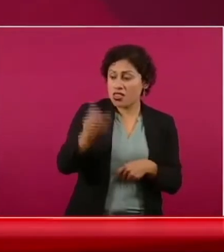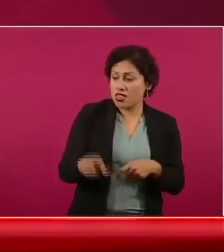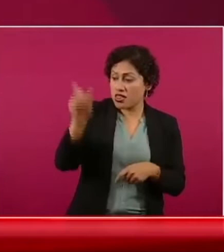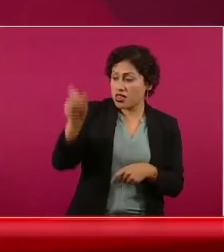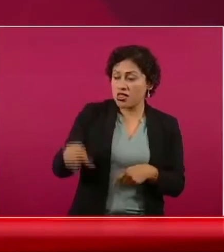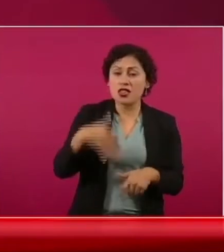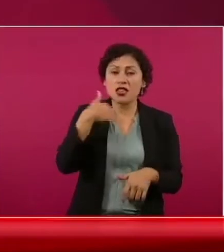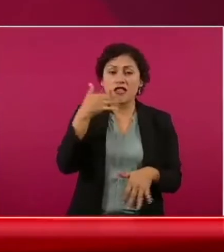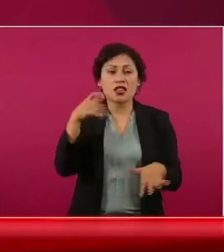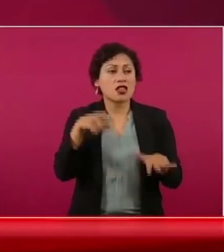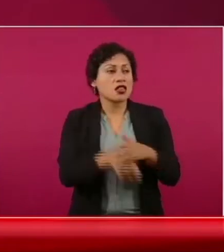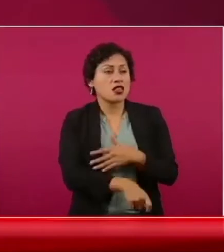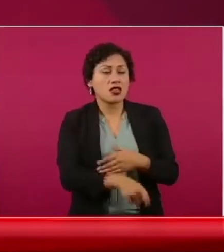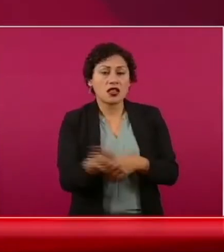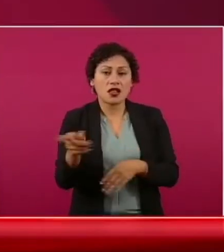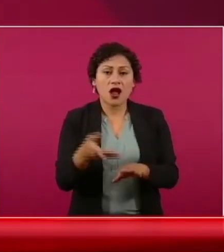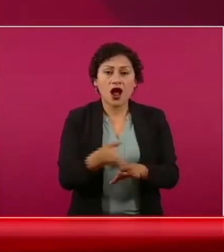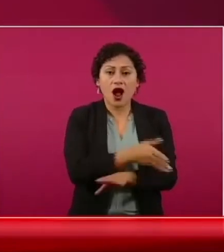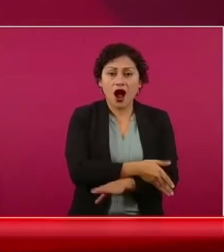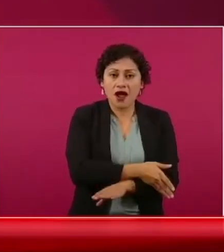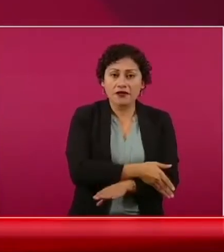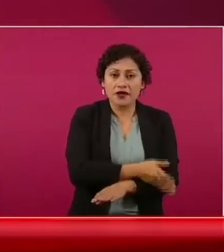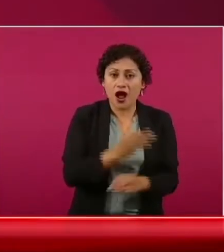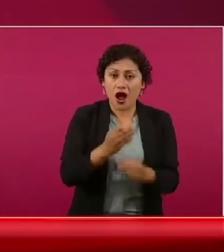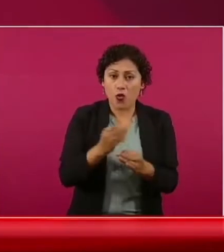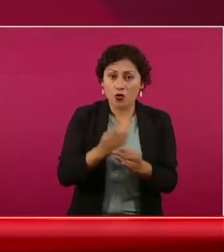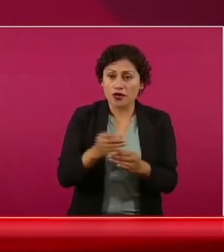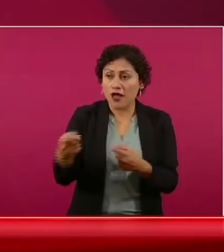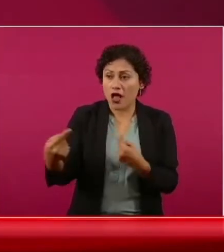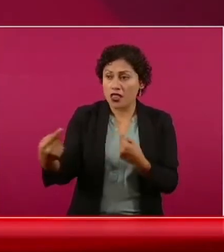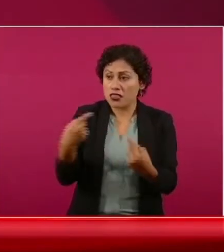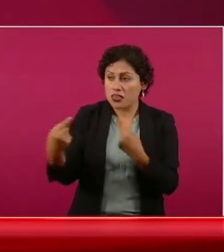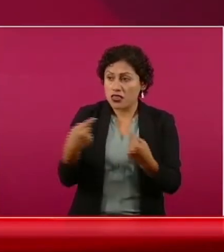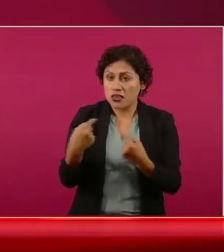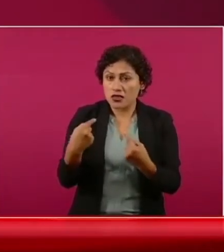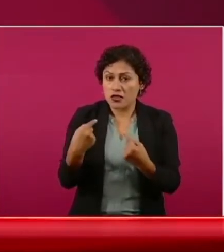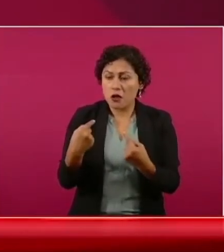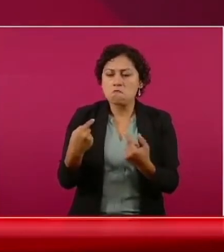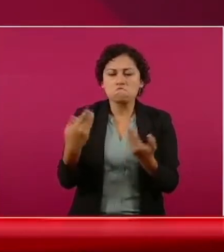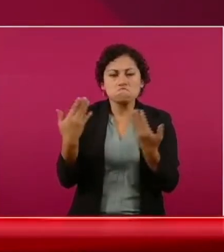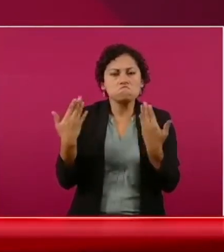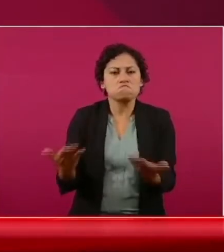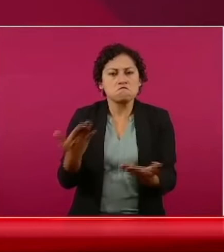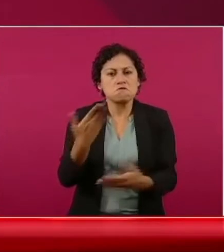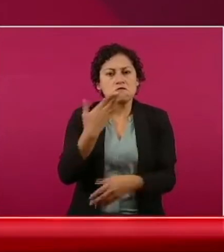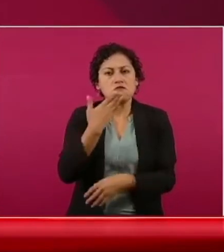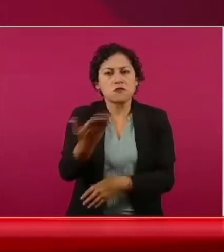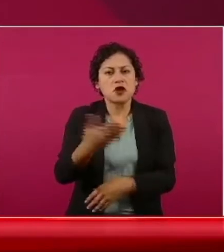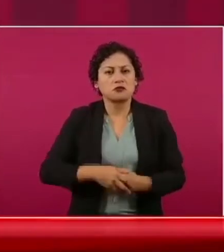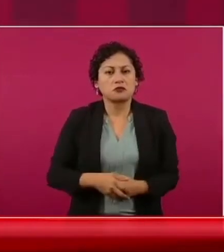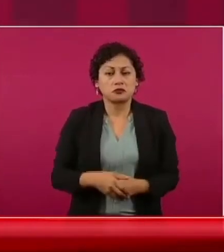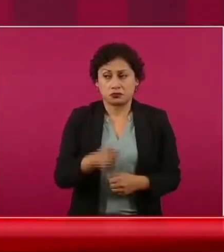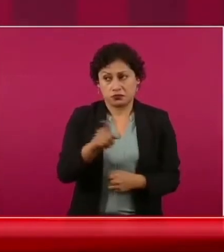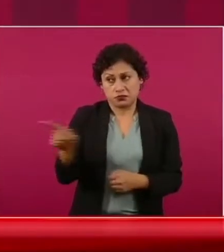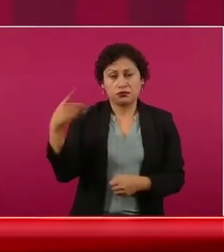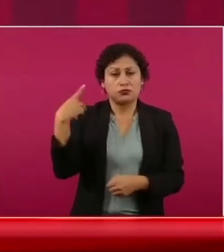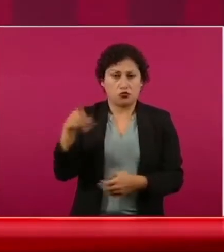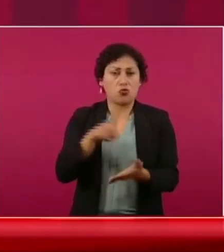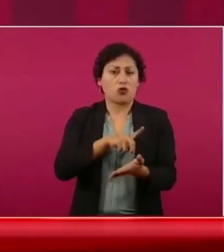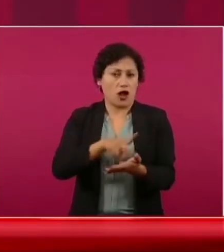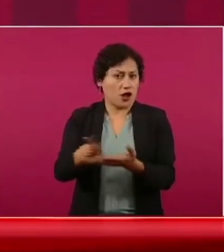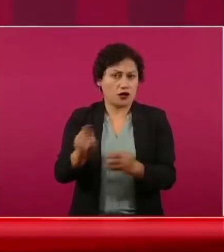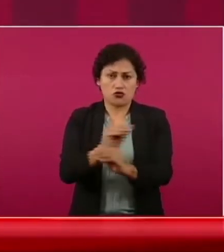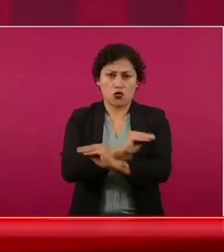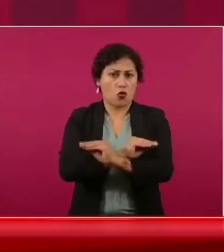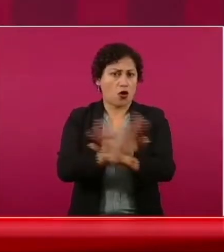cuestiones lo que estamos haciendo desde luego que tienen derecho a hacerlo como cualquier otra persona